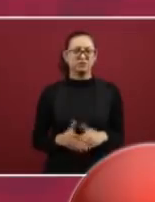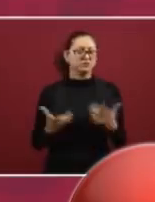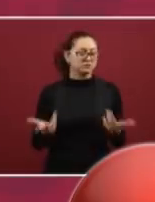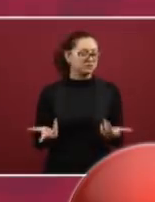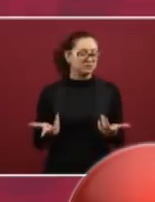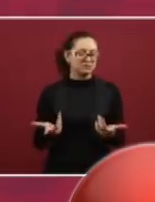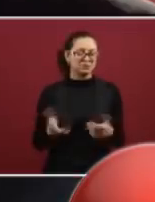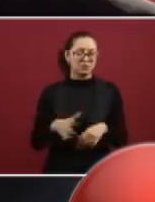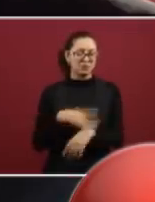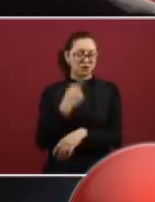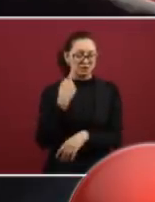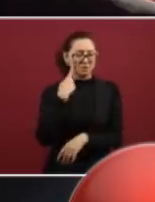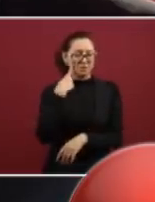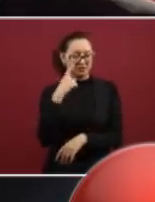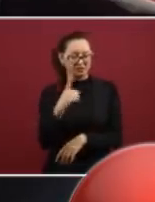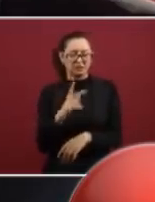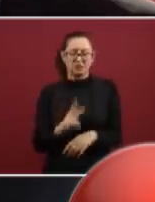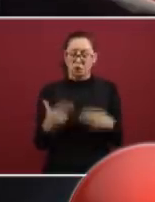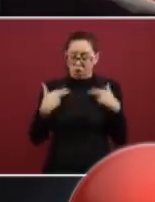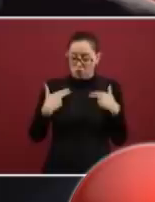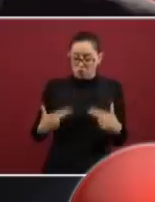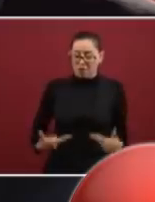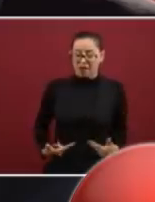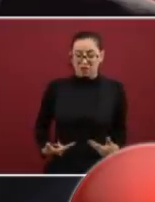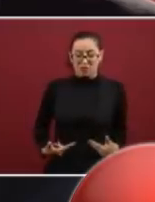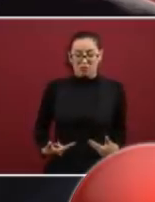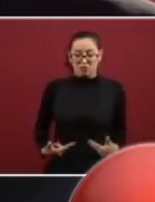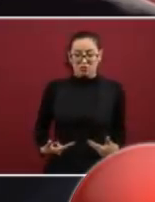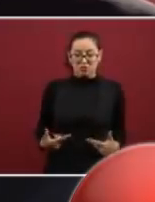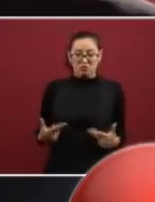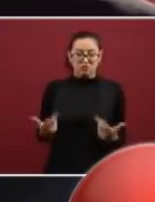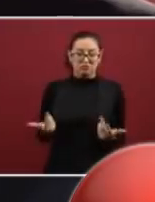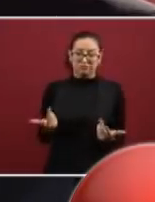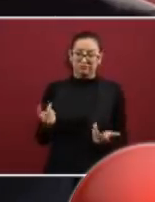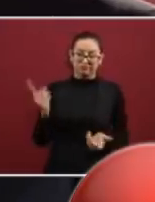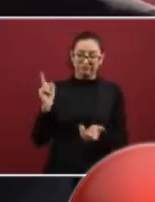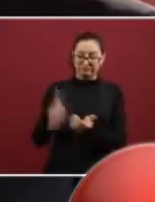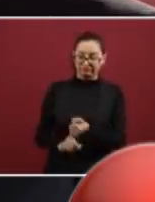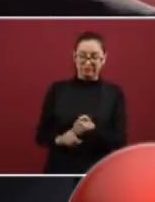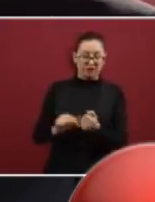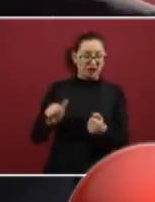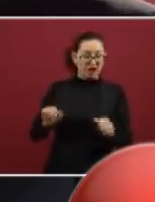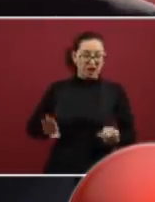profundamente humano, el que acudamos